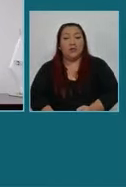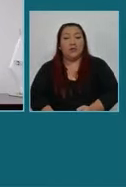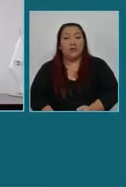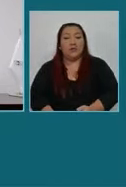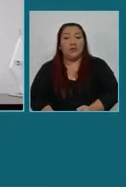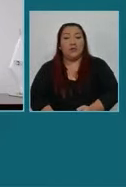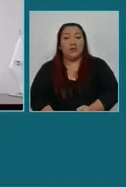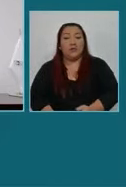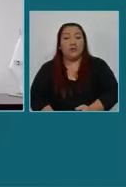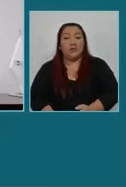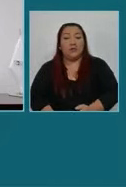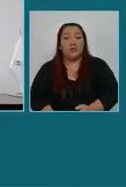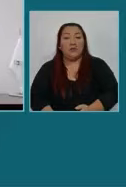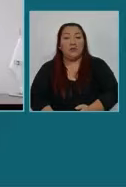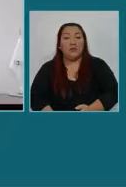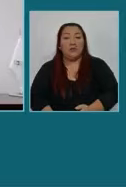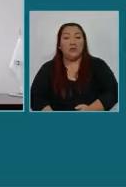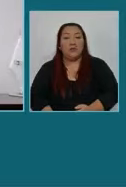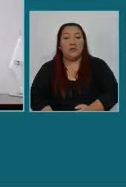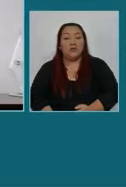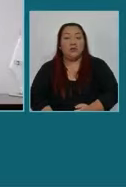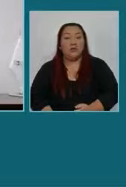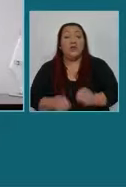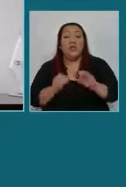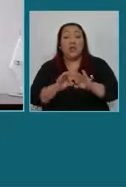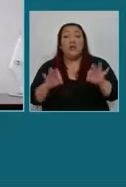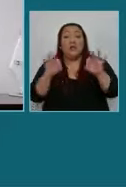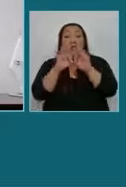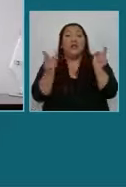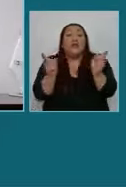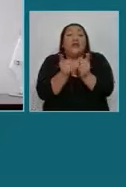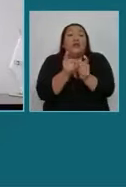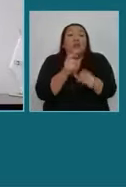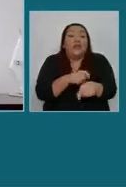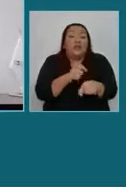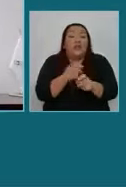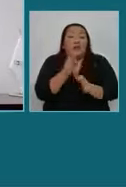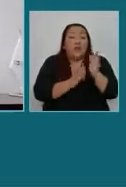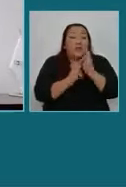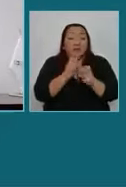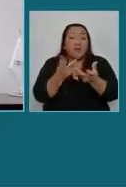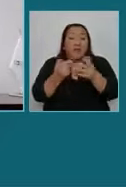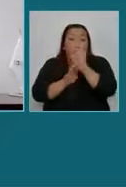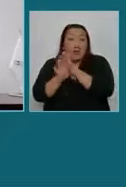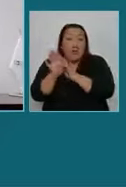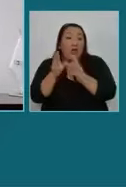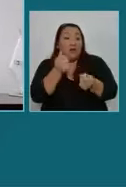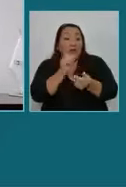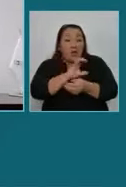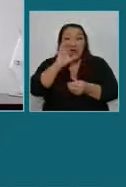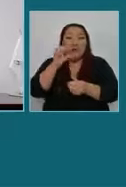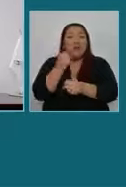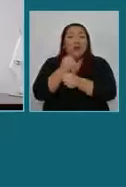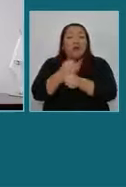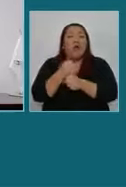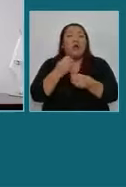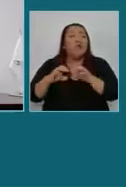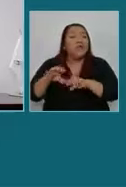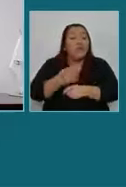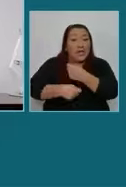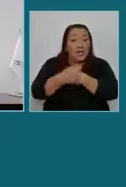poder acortar las brechas de financiamiento que se han identificado tanto para emprendimientos en etapa de crecimiento